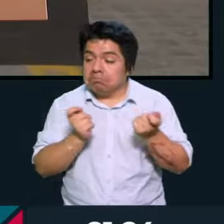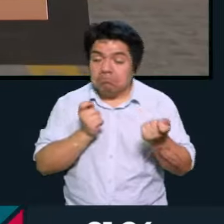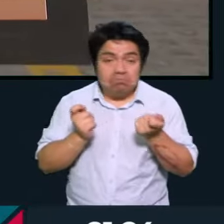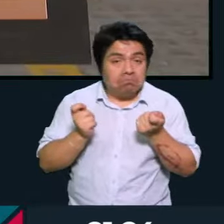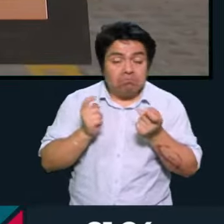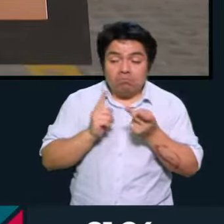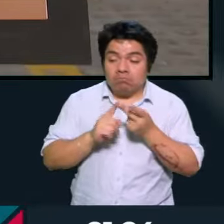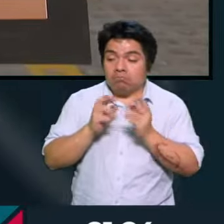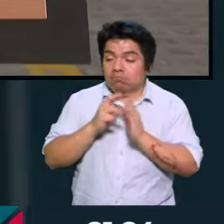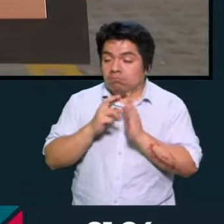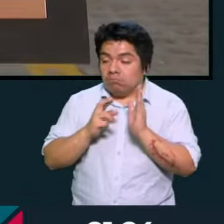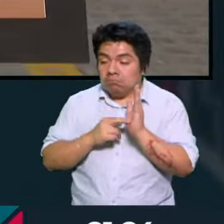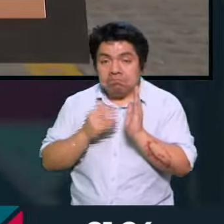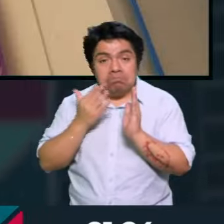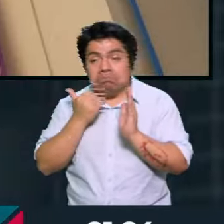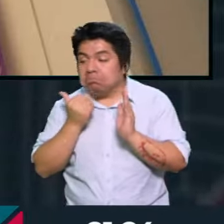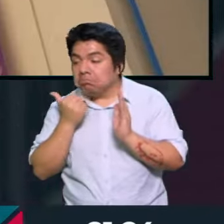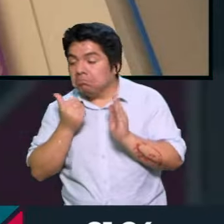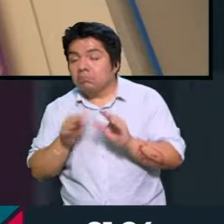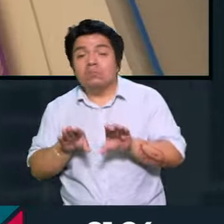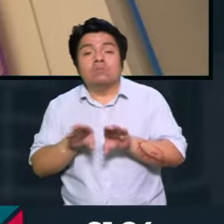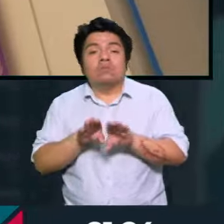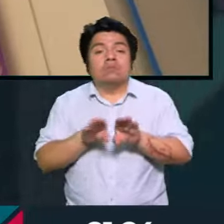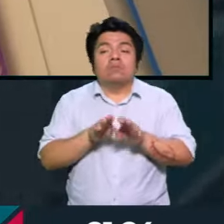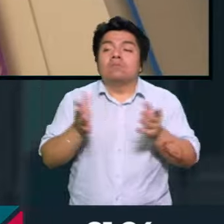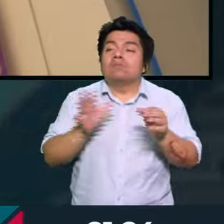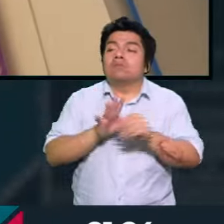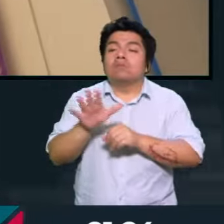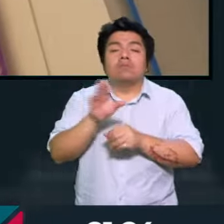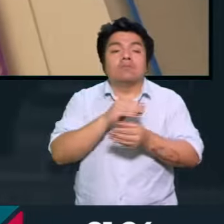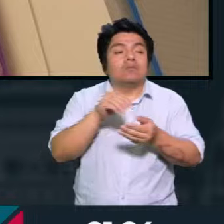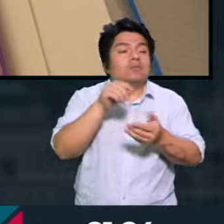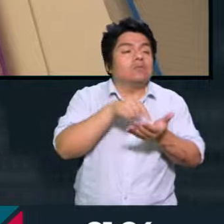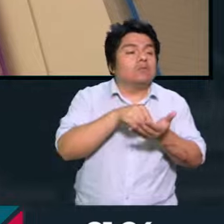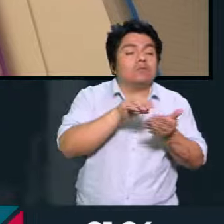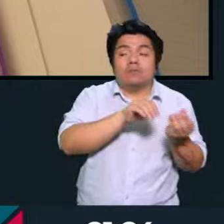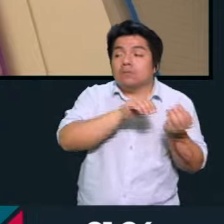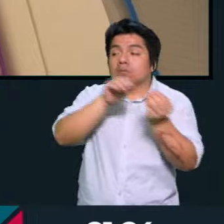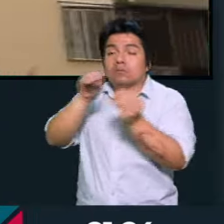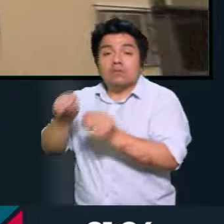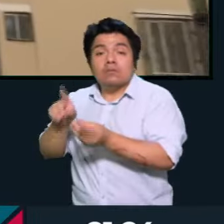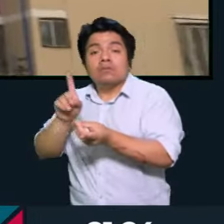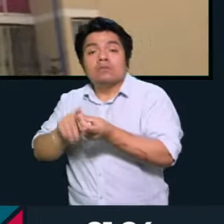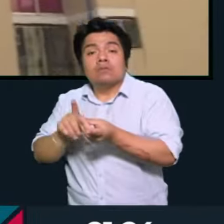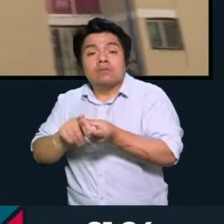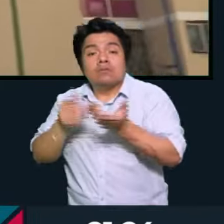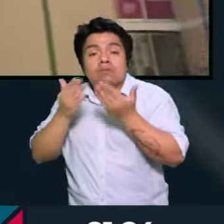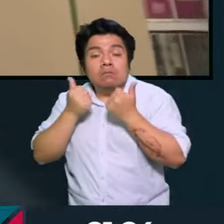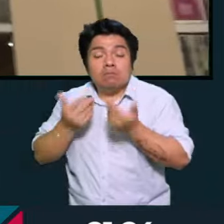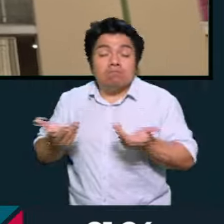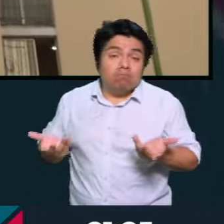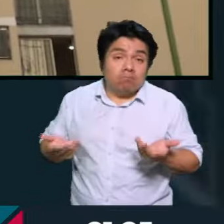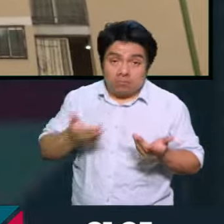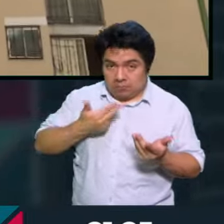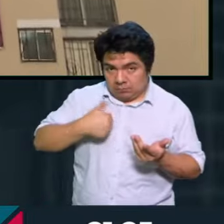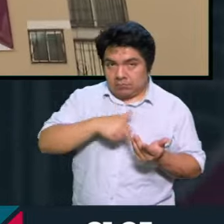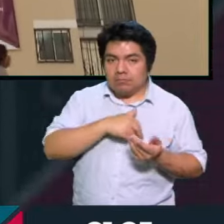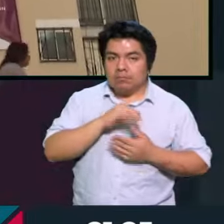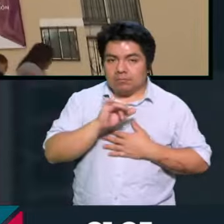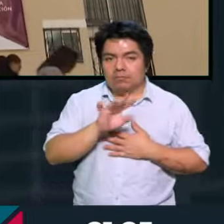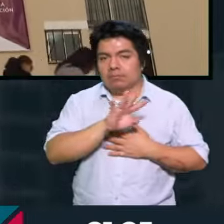o no estaba establecida la línea de acción de la reubicación que fue necesaria, que terminamos reubicando a más